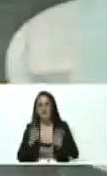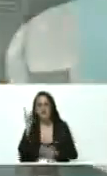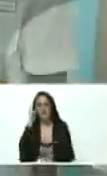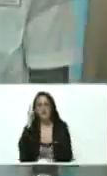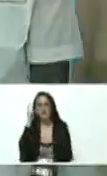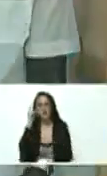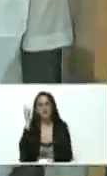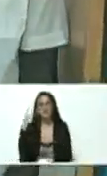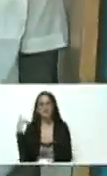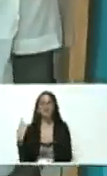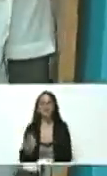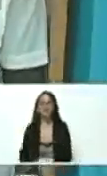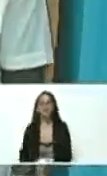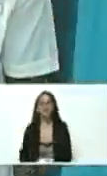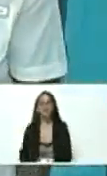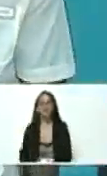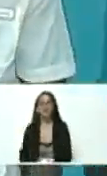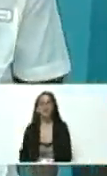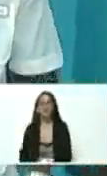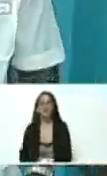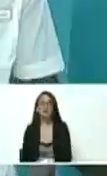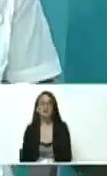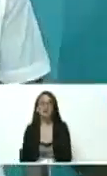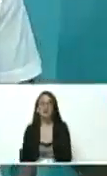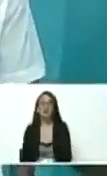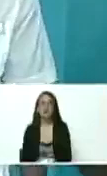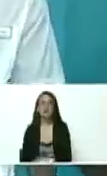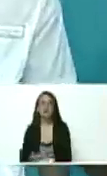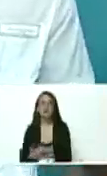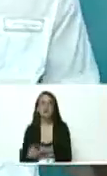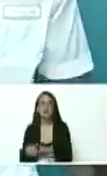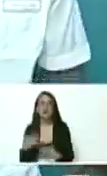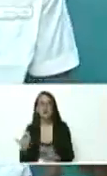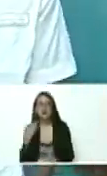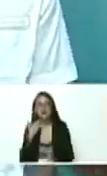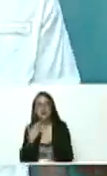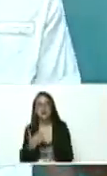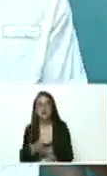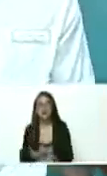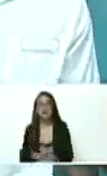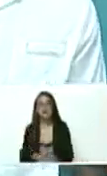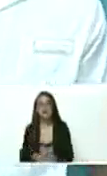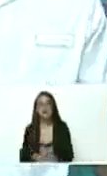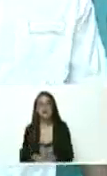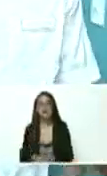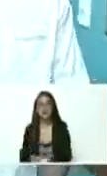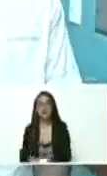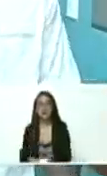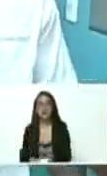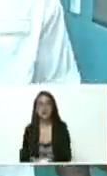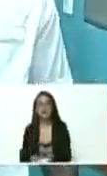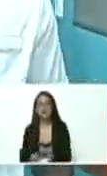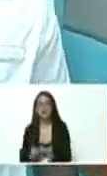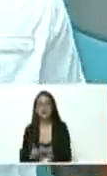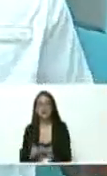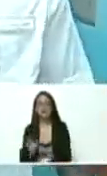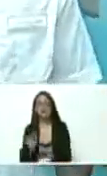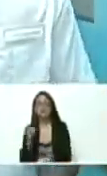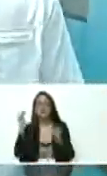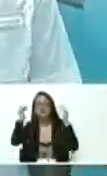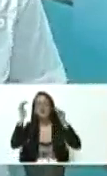días, bueno, hay que limpiar los pisos que están afectados por el mismo arreglo que se ha hecho de techos